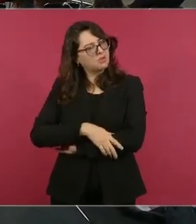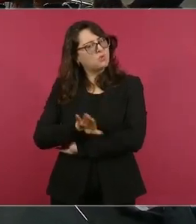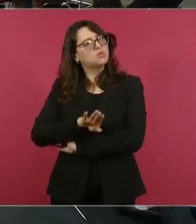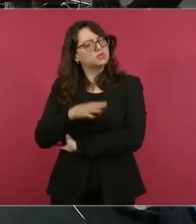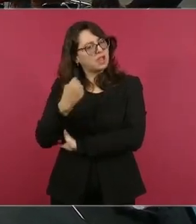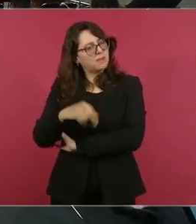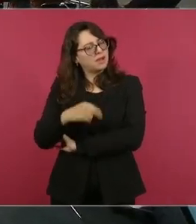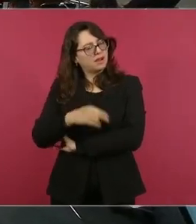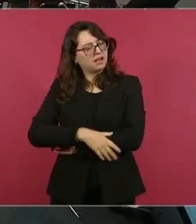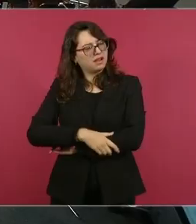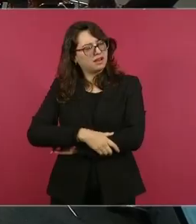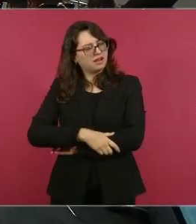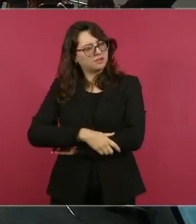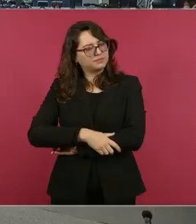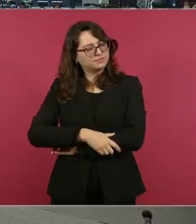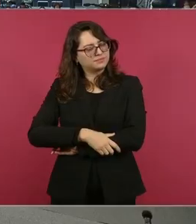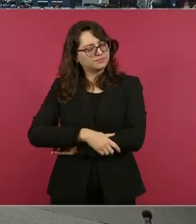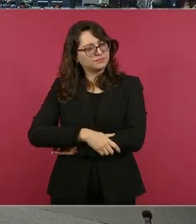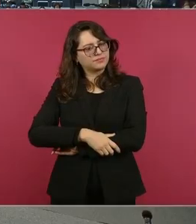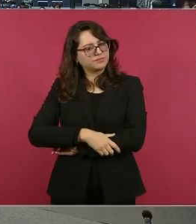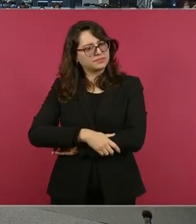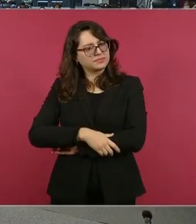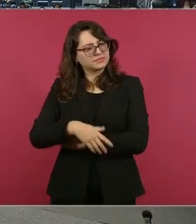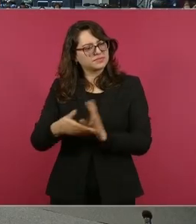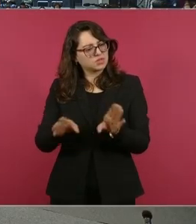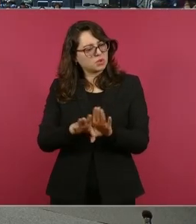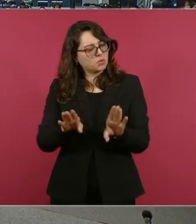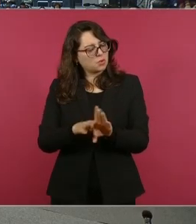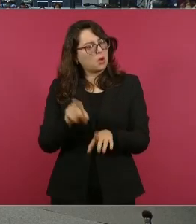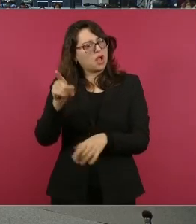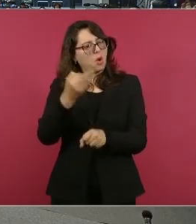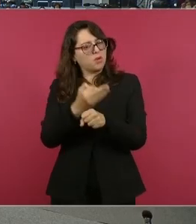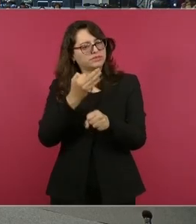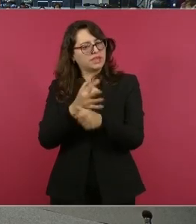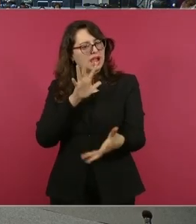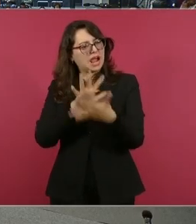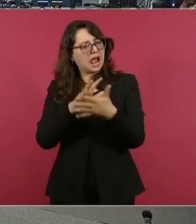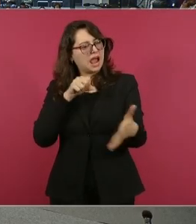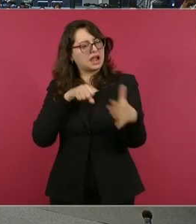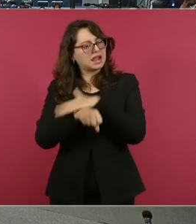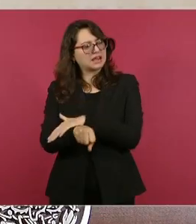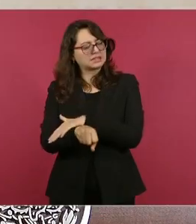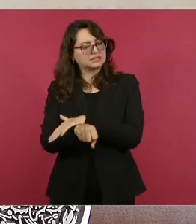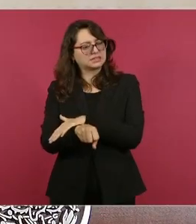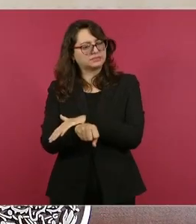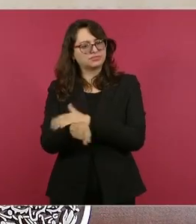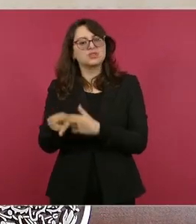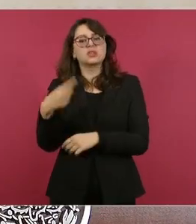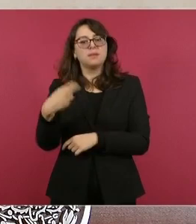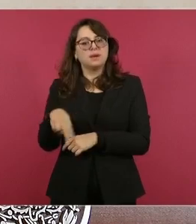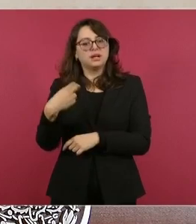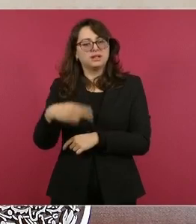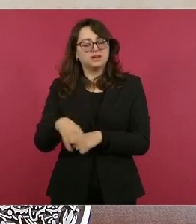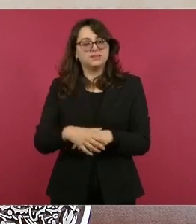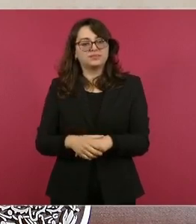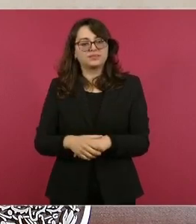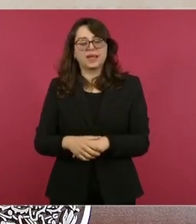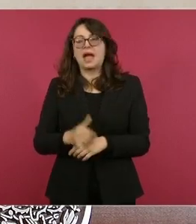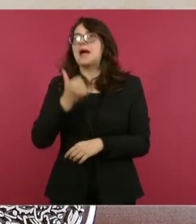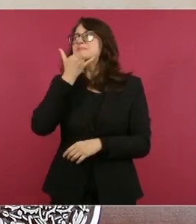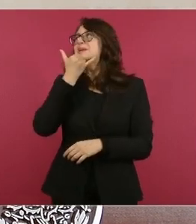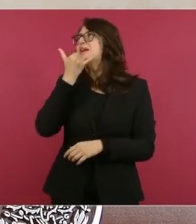que era de los… está detenido él, sí, pero ¿cuál es su nombre?